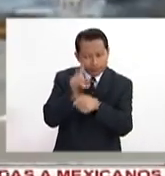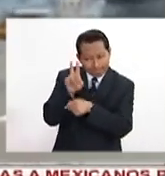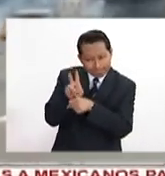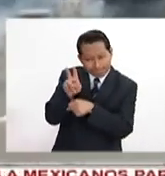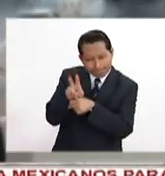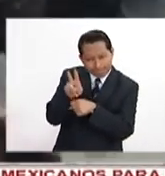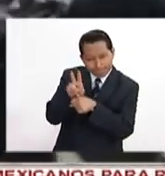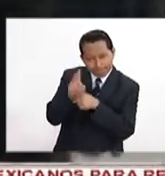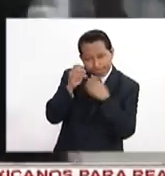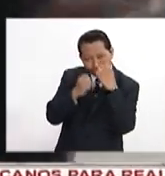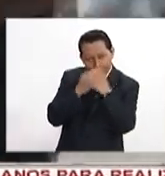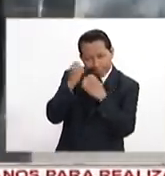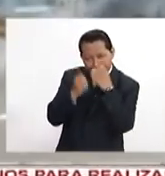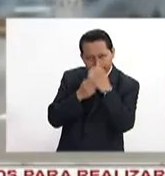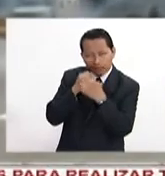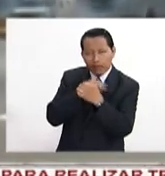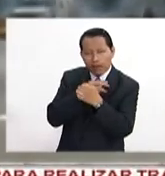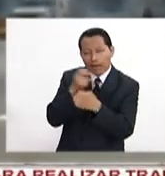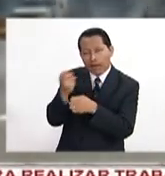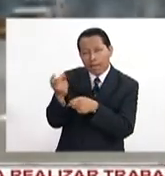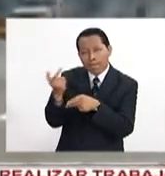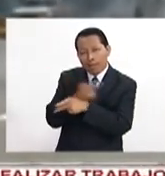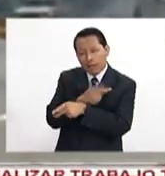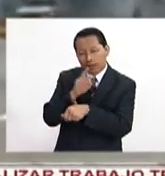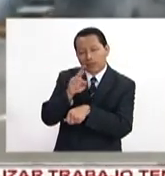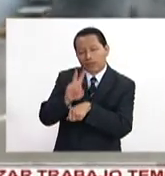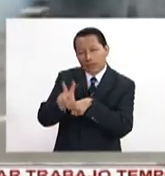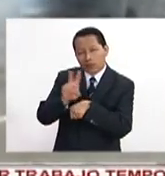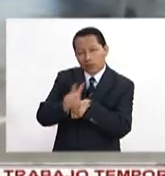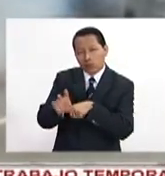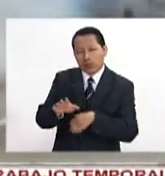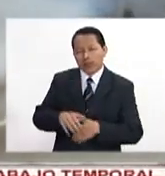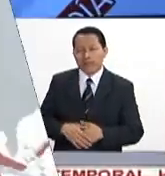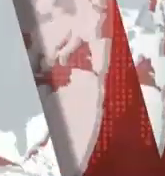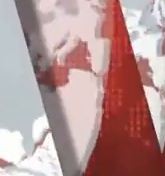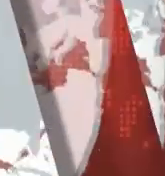la situación que se vive en la nación bolivariana.